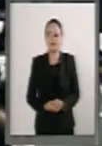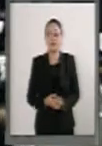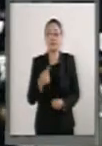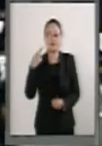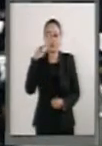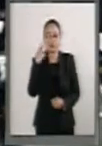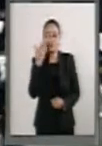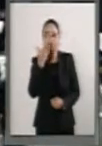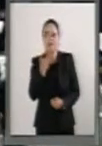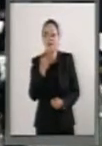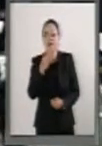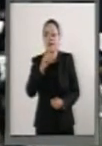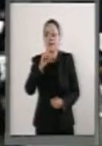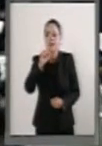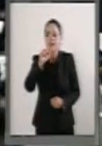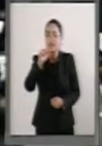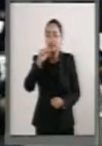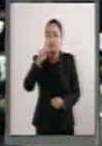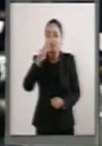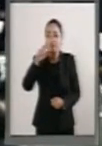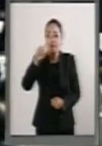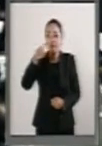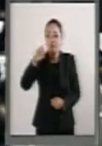Escaño del senador Salvador López Brito.